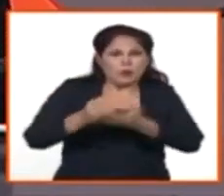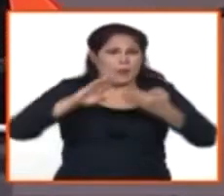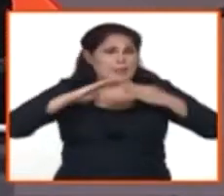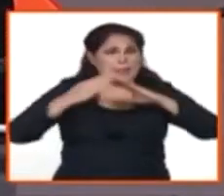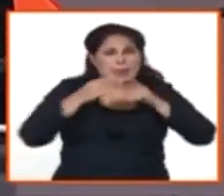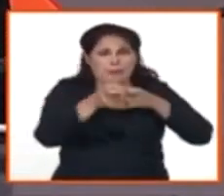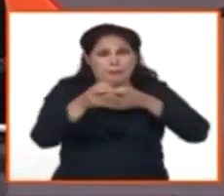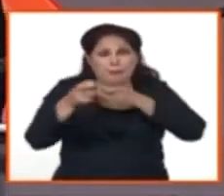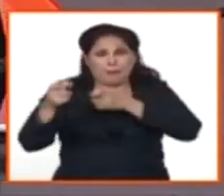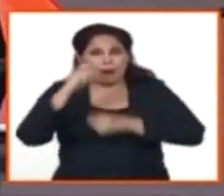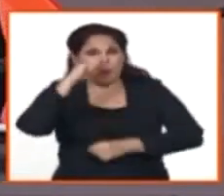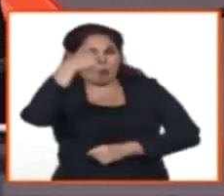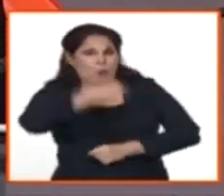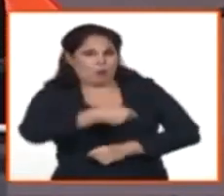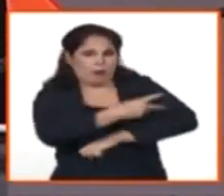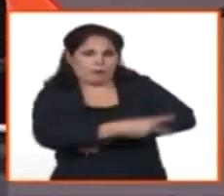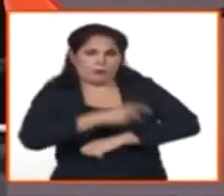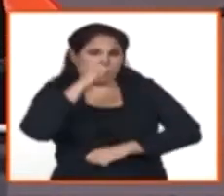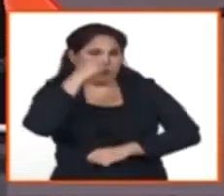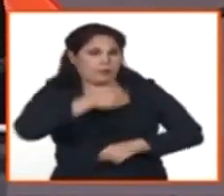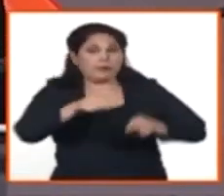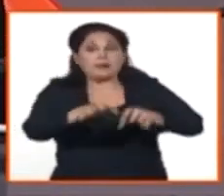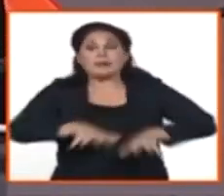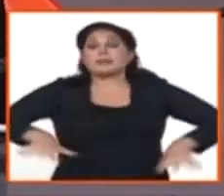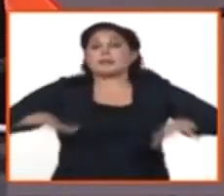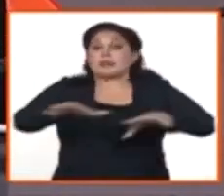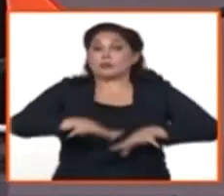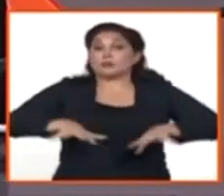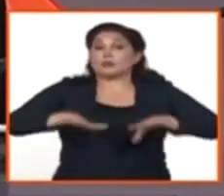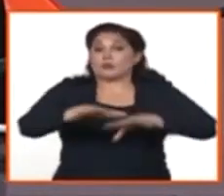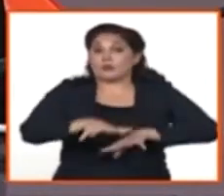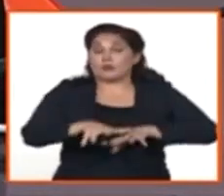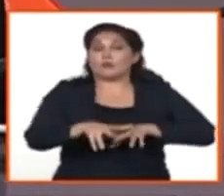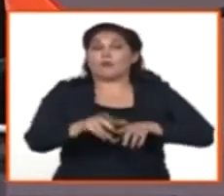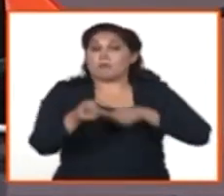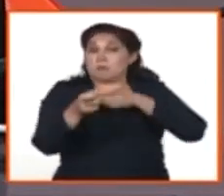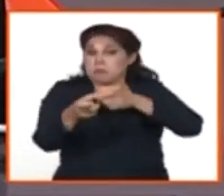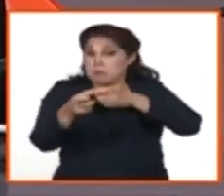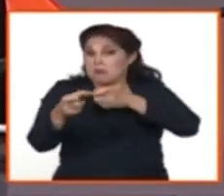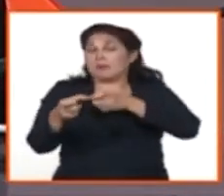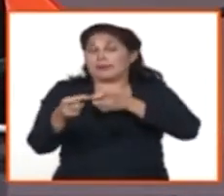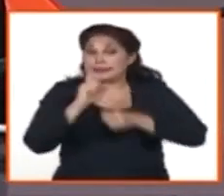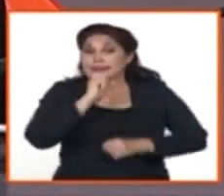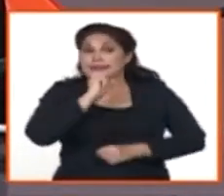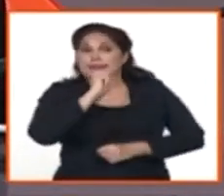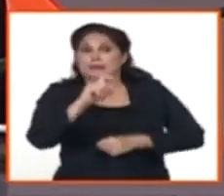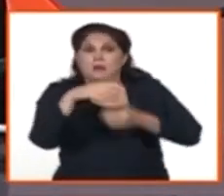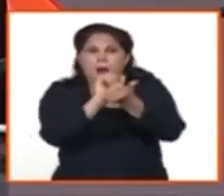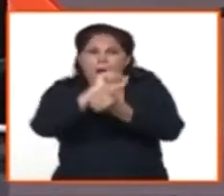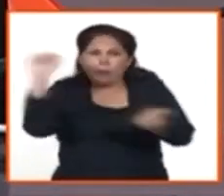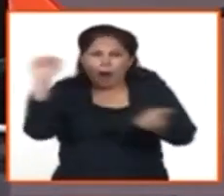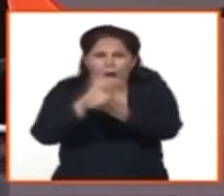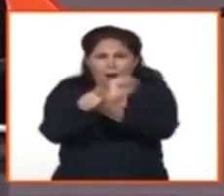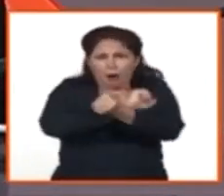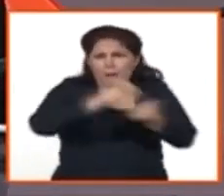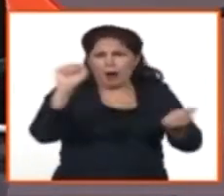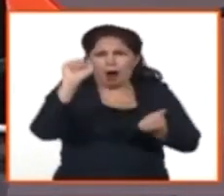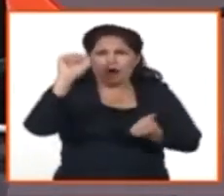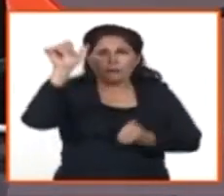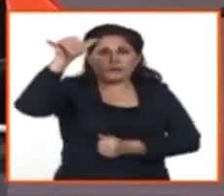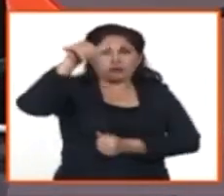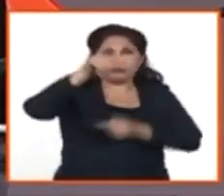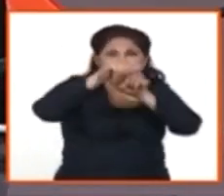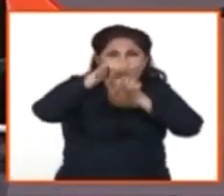en Ucrania. La situación en el terreno militar pues sigue siendo bien intensa y, por supuesto,